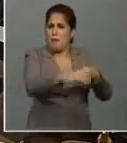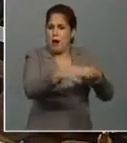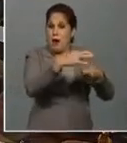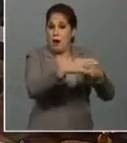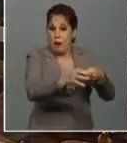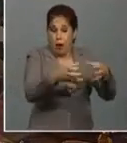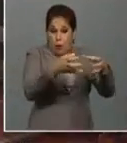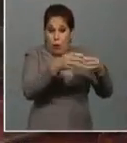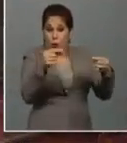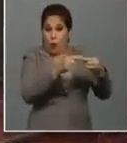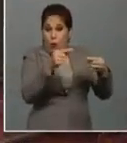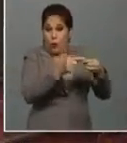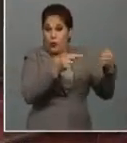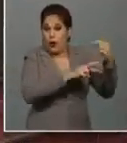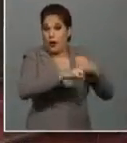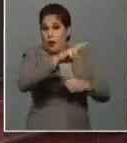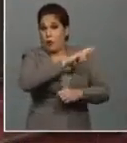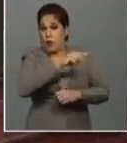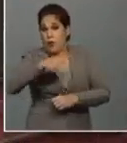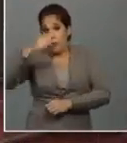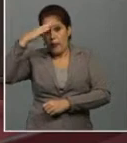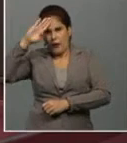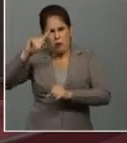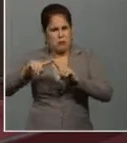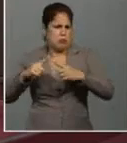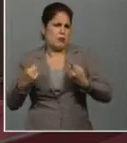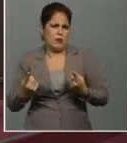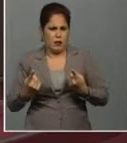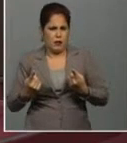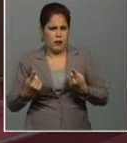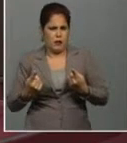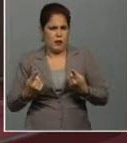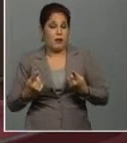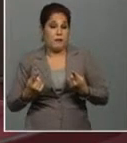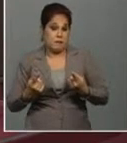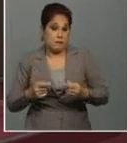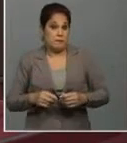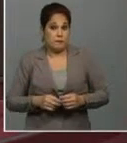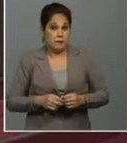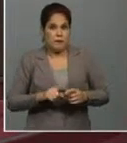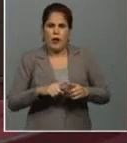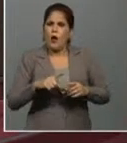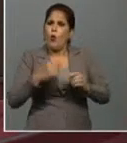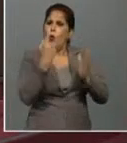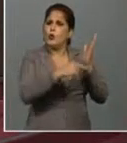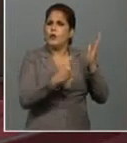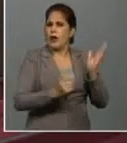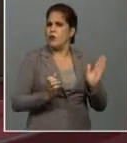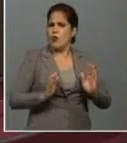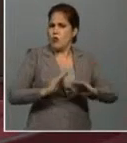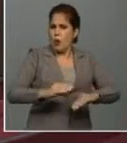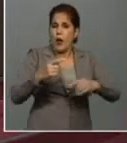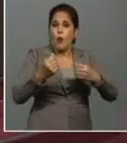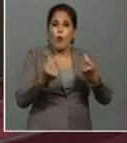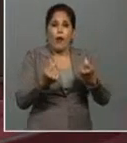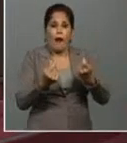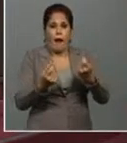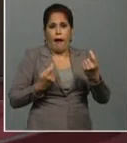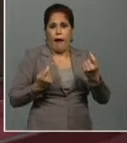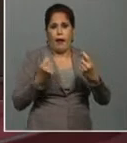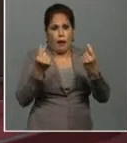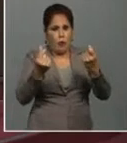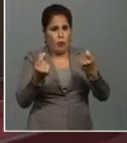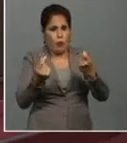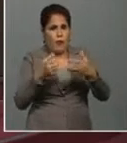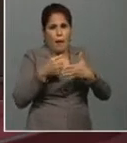socavar la conciencia nacional y los cubanos que justifican una guerra económica cruel e